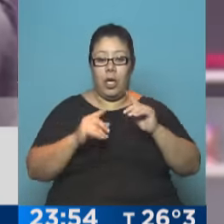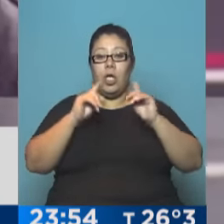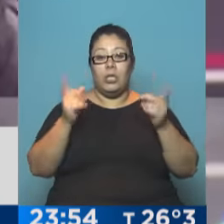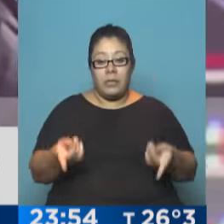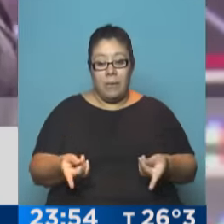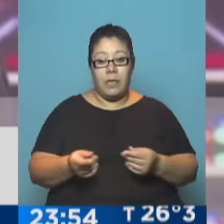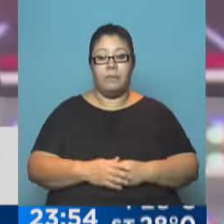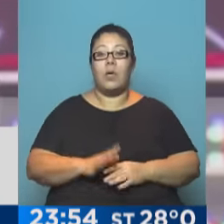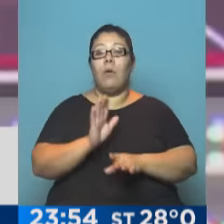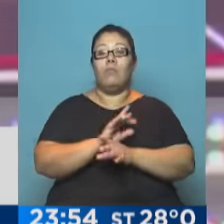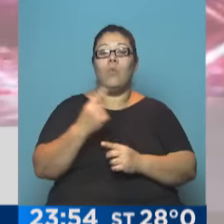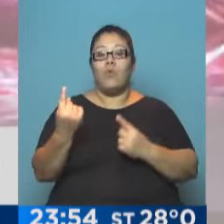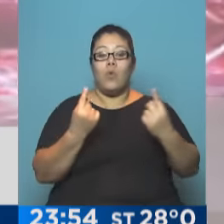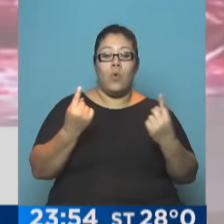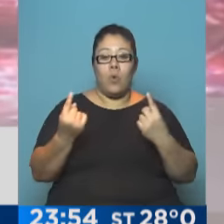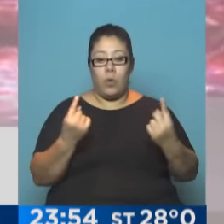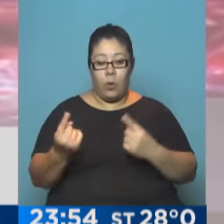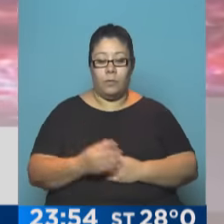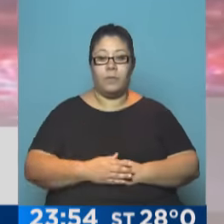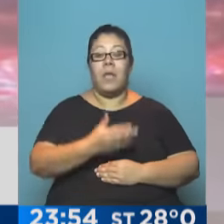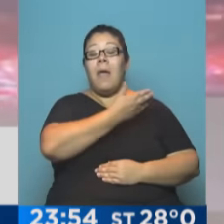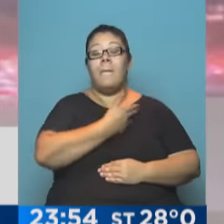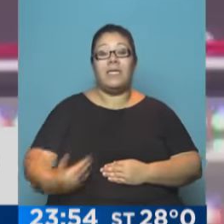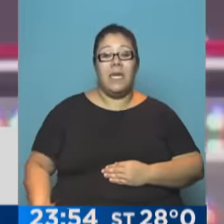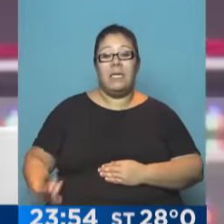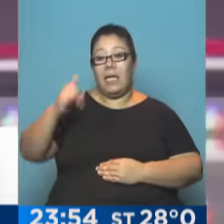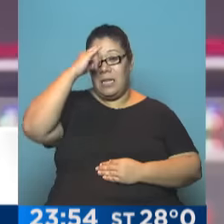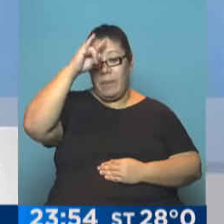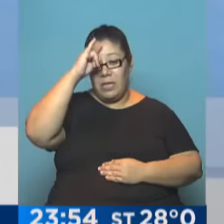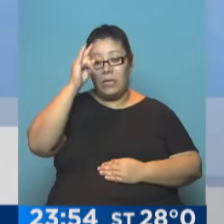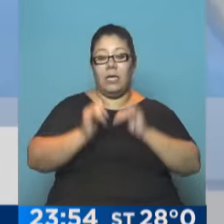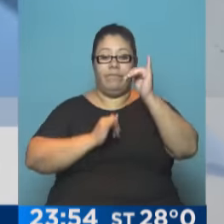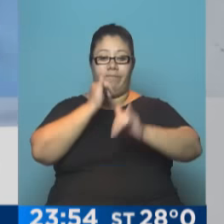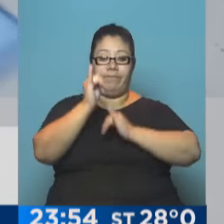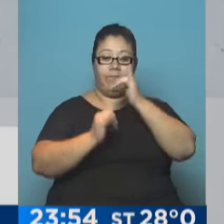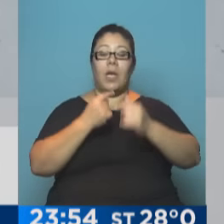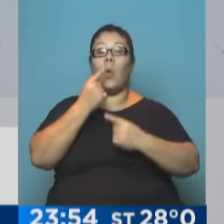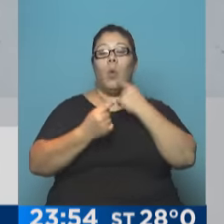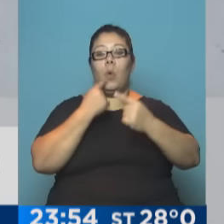para cada lado. Vamos a escuchar a Hugo Moyano, presidente de Independiente, que decía esto al salir de AFA.